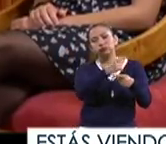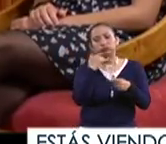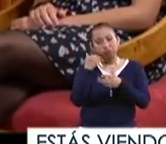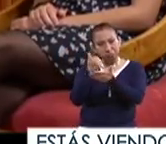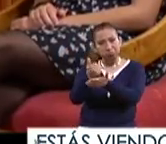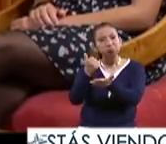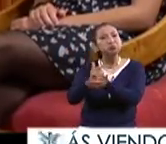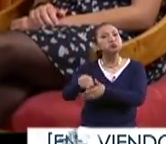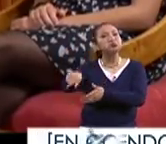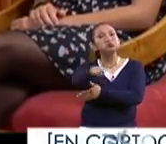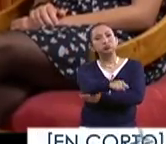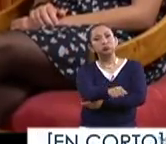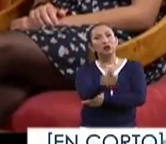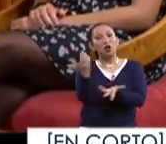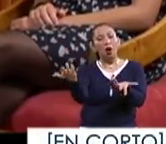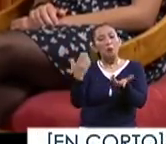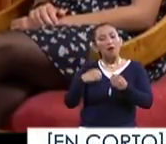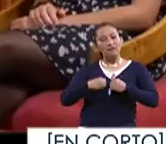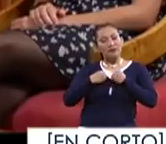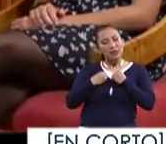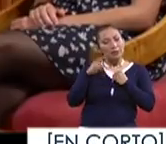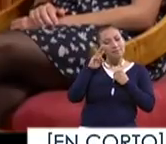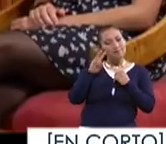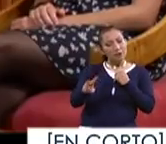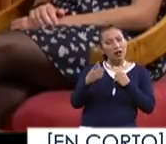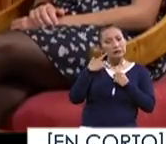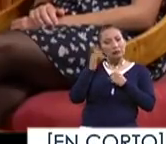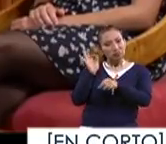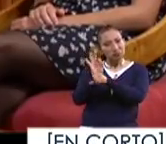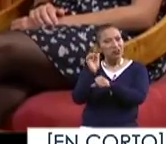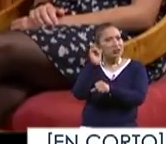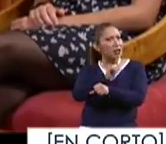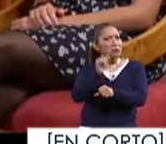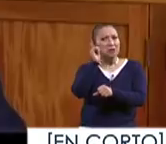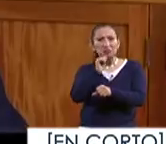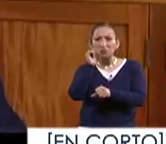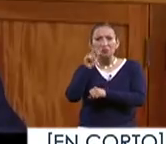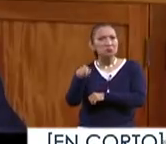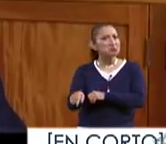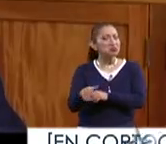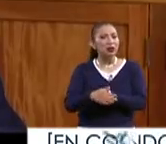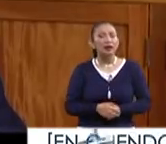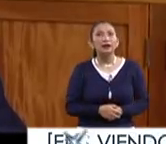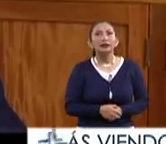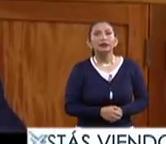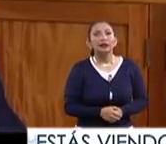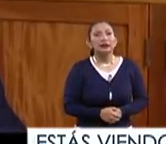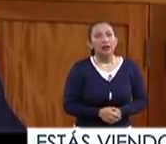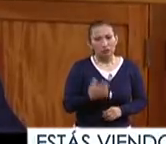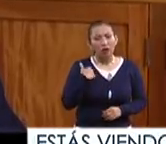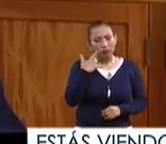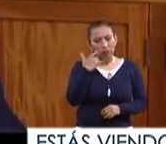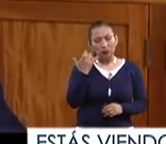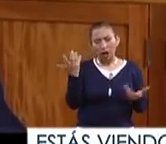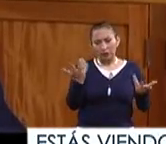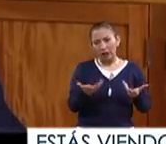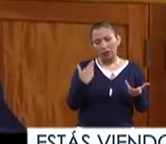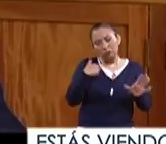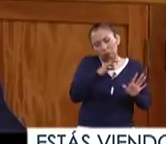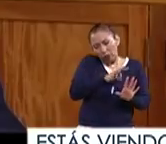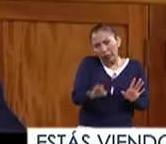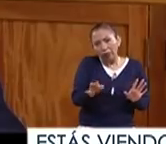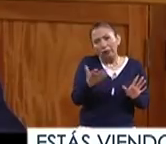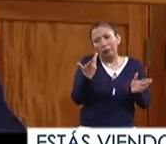por ellos como modelo de vida, luchar por ellos siempre. Y lo he tratado de hacer en la medida de